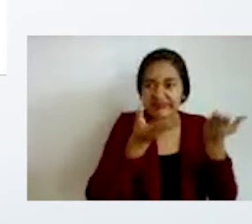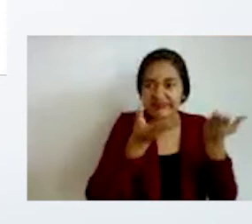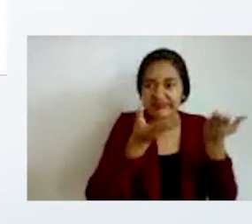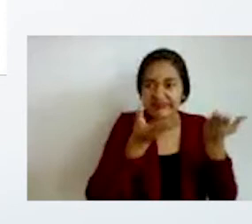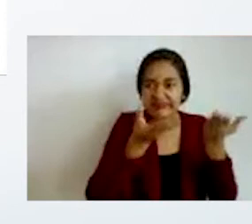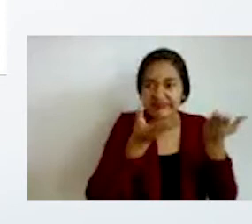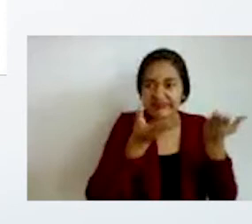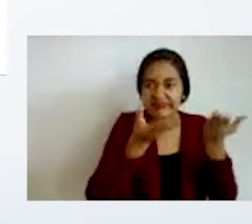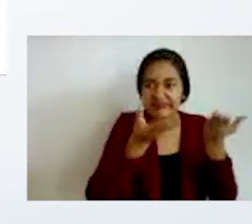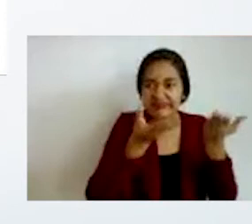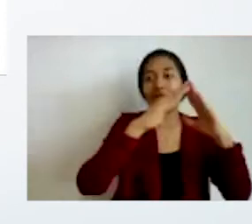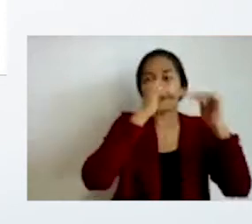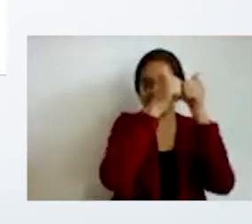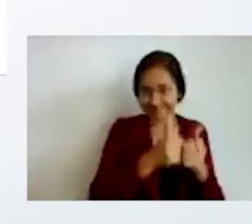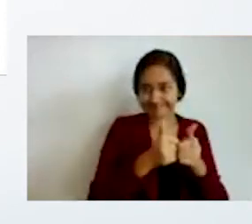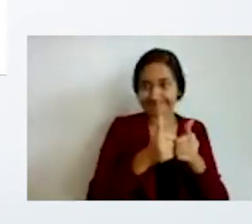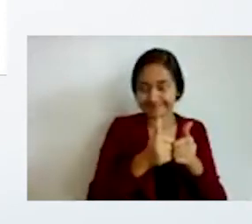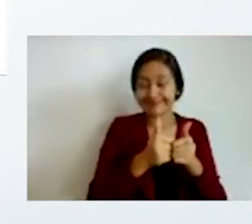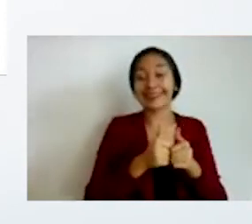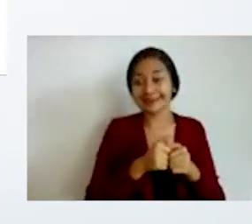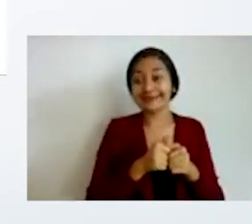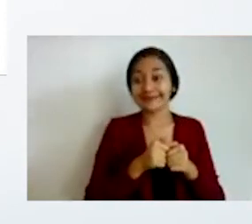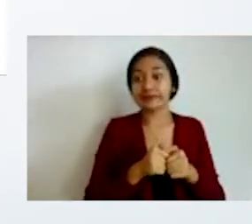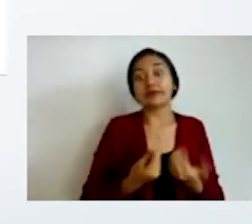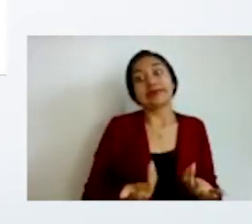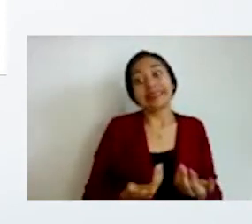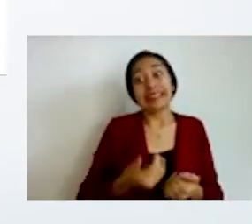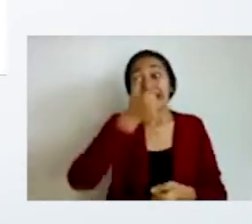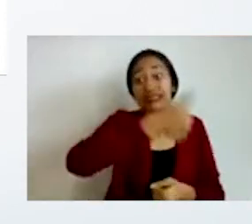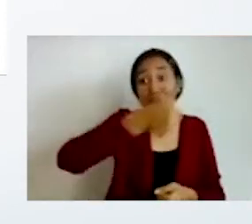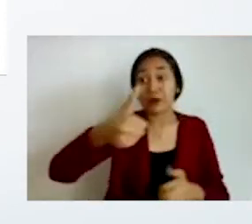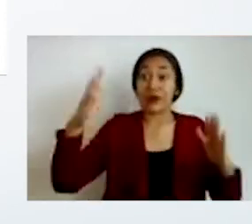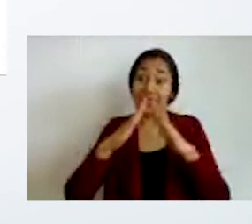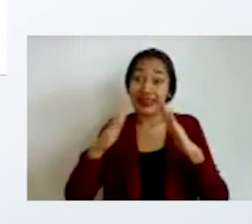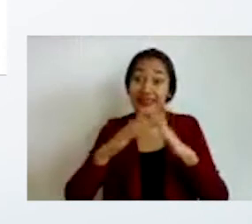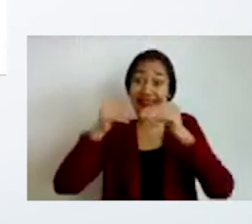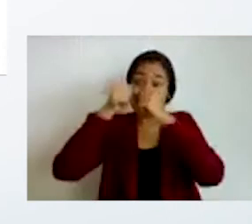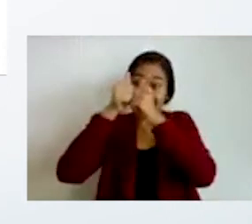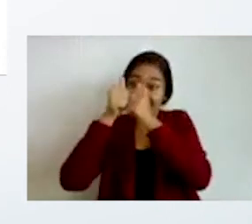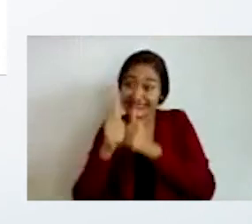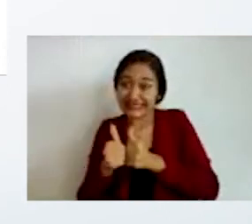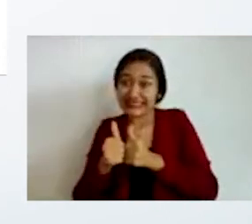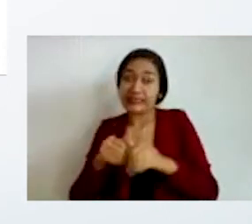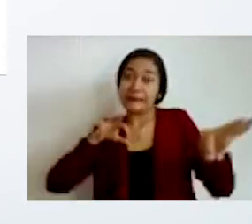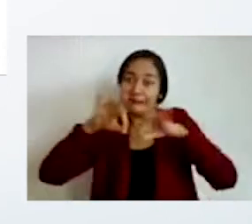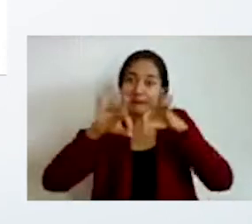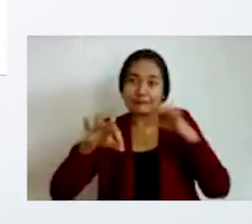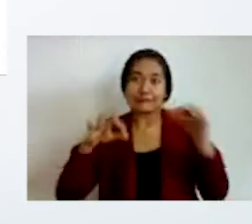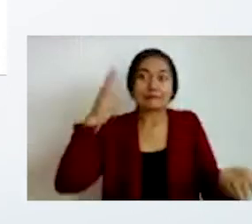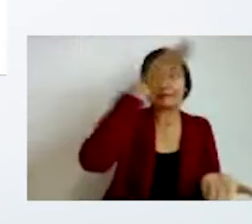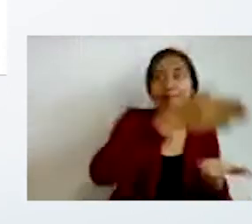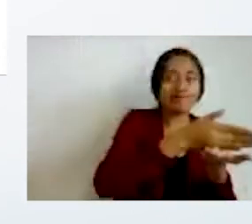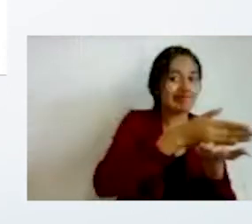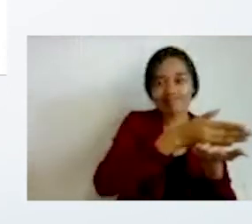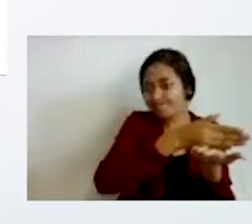retirarnos hacia nuestros domicilios o todos los que lo pudimos hacer, pues dejamos de ir a trabajar como siempre acostumbrábamos a hacerlo,